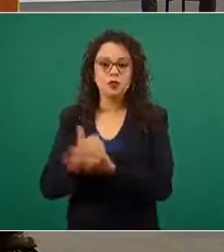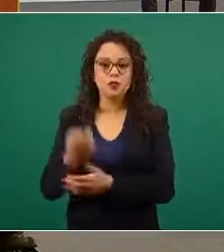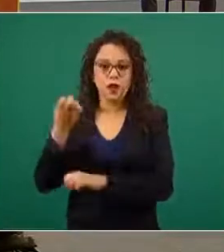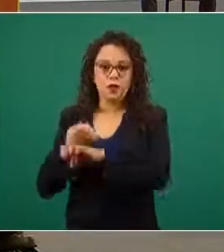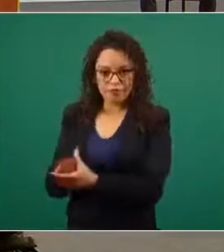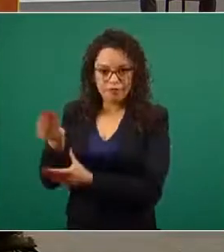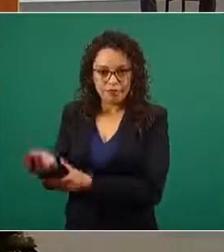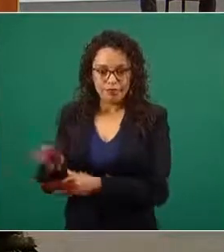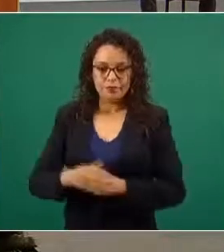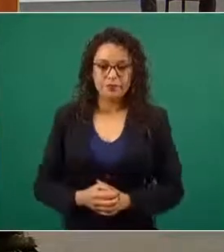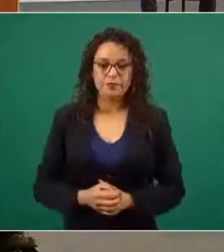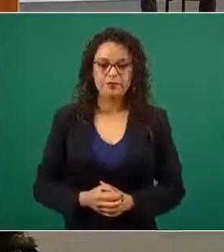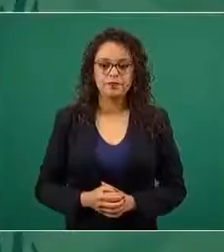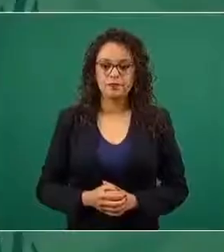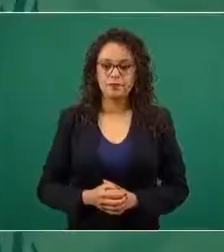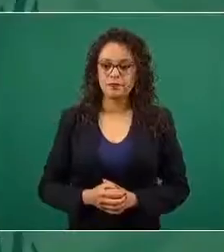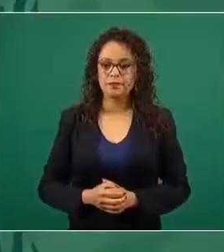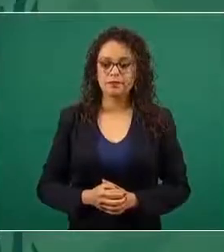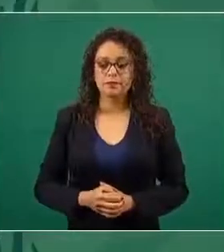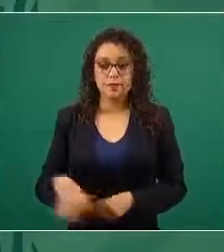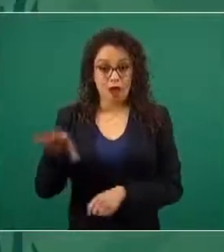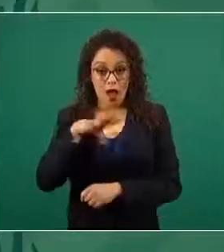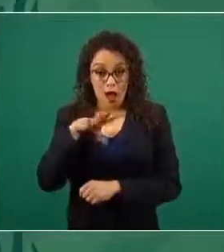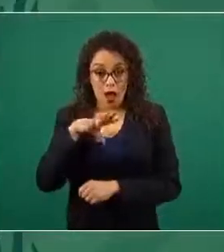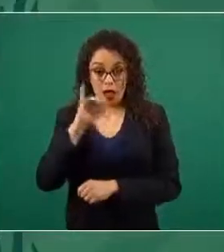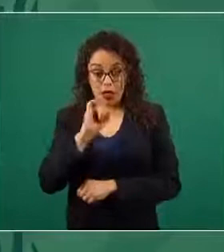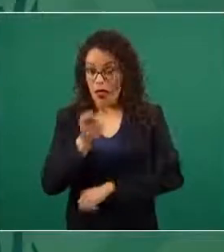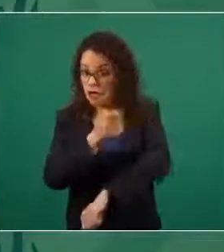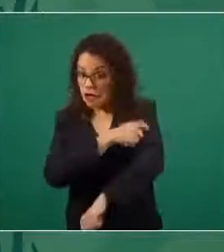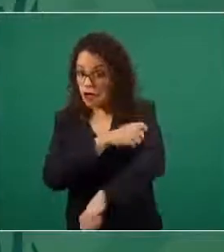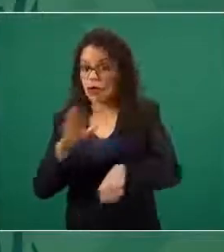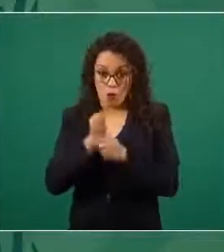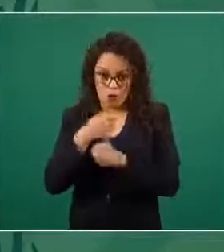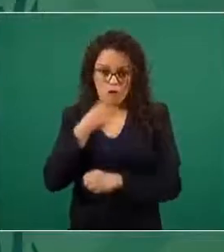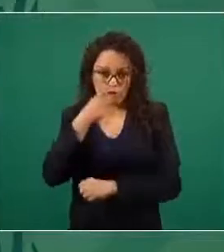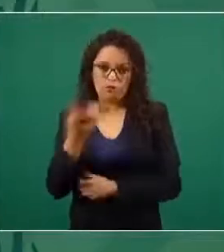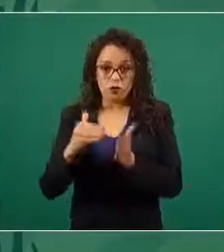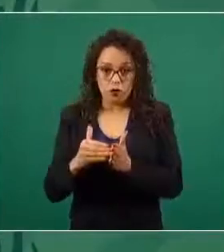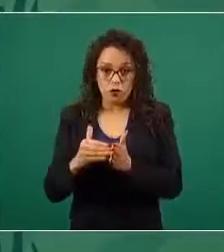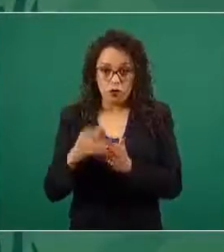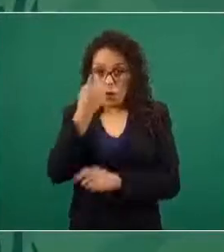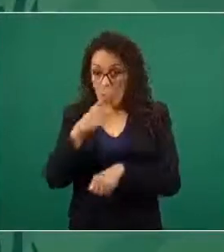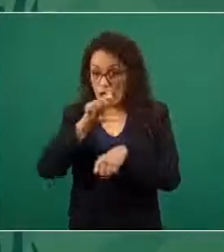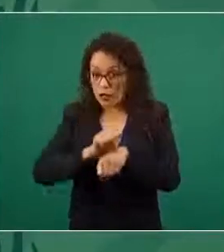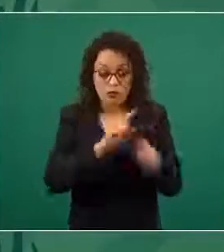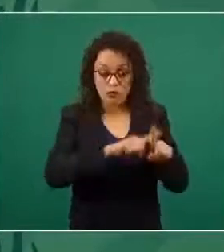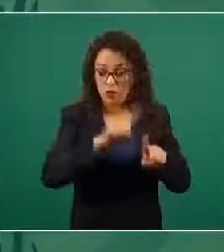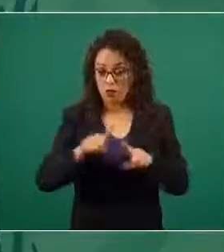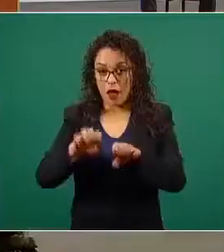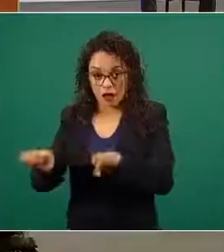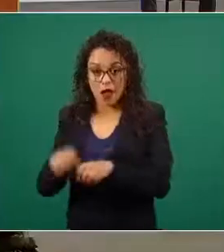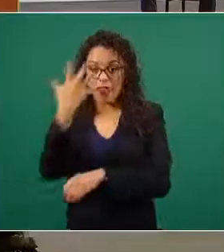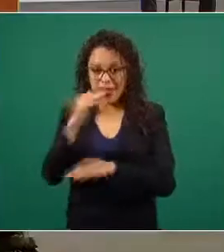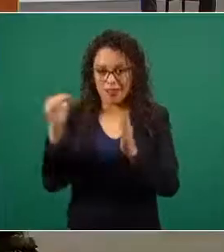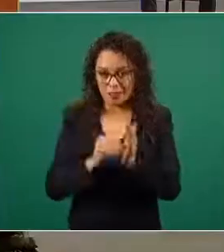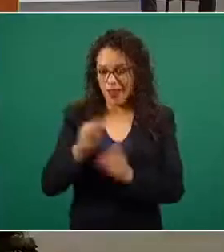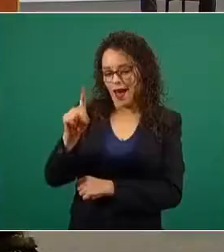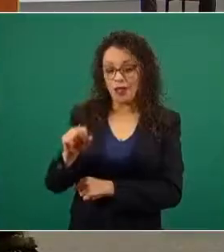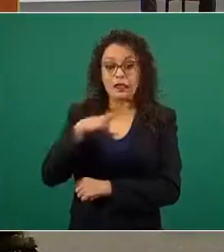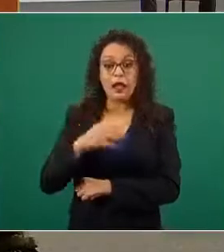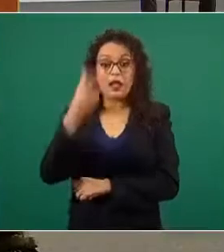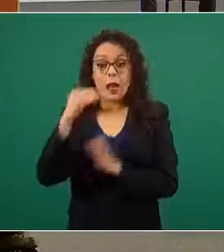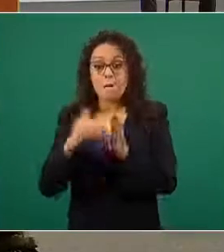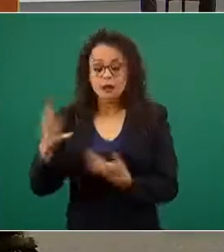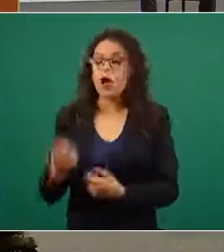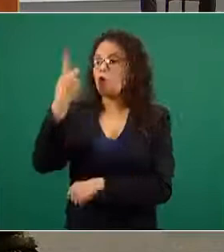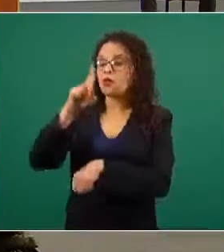entregar su información. Si tenemos disponibilidad de vacunas, porque estamos hablando de 3 millones en una semana con las 10,000 brigadas, si tenemos 3 millones más,